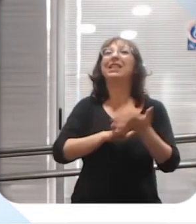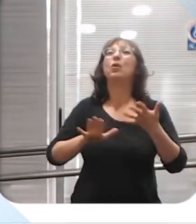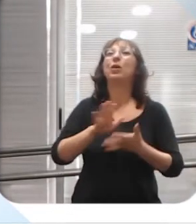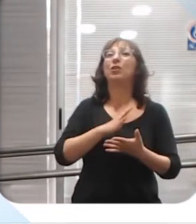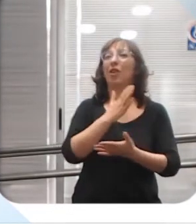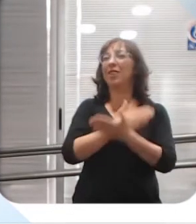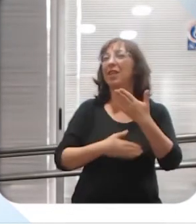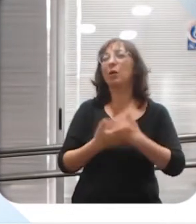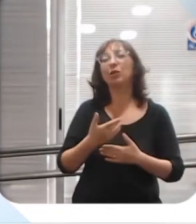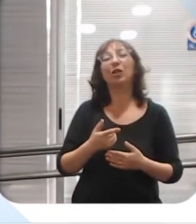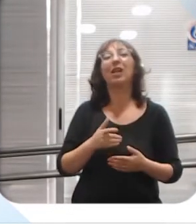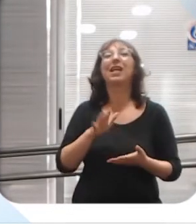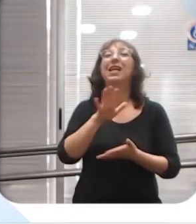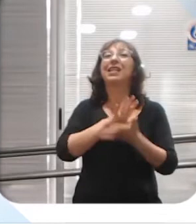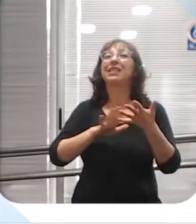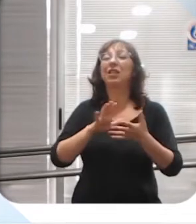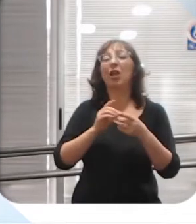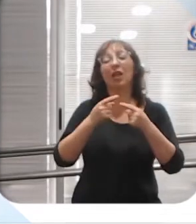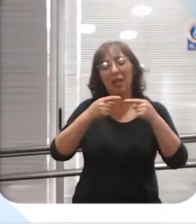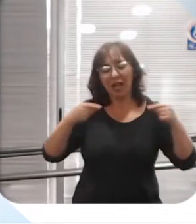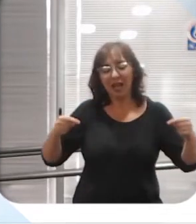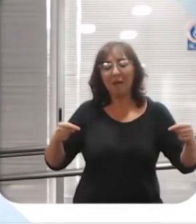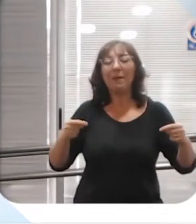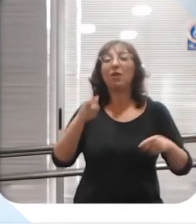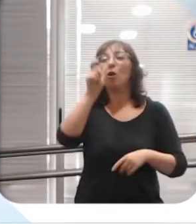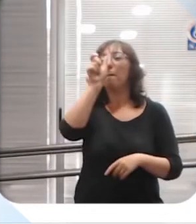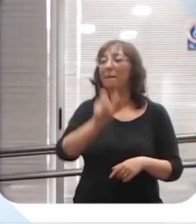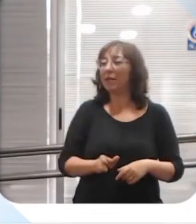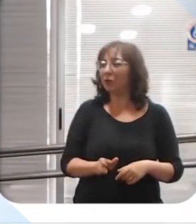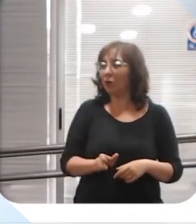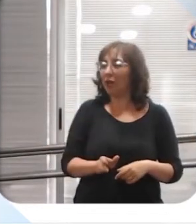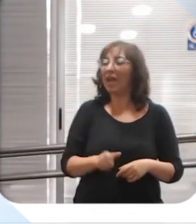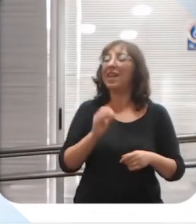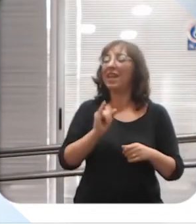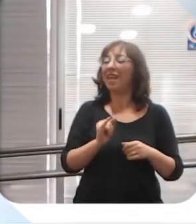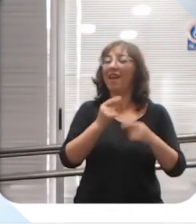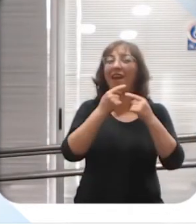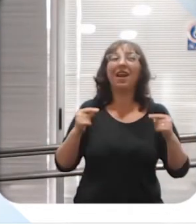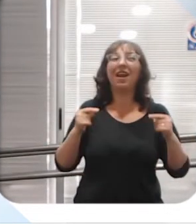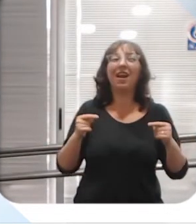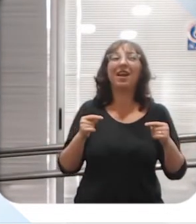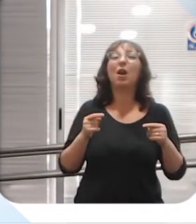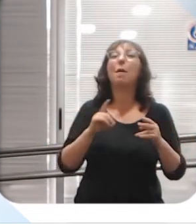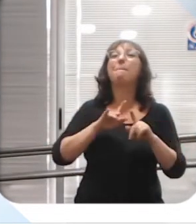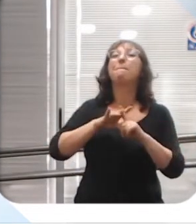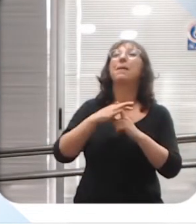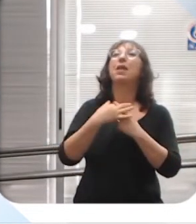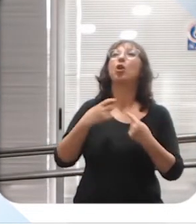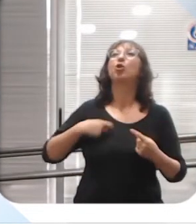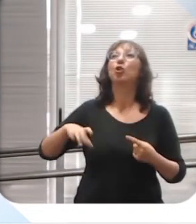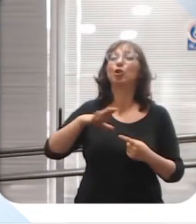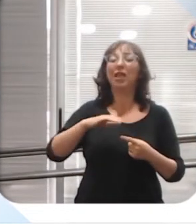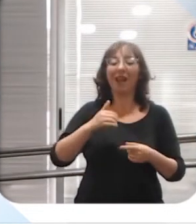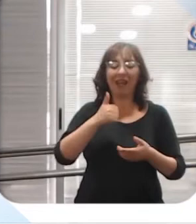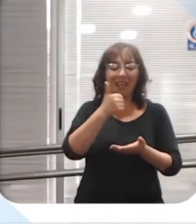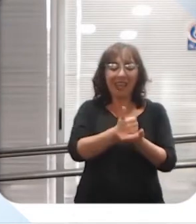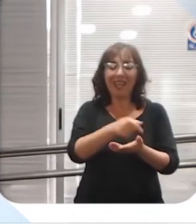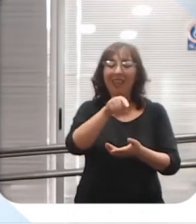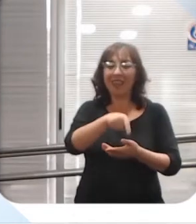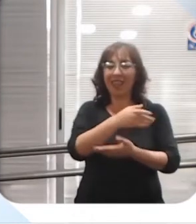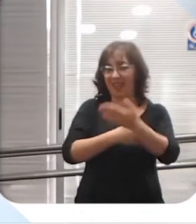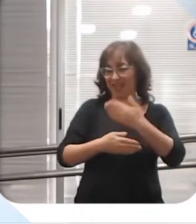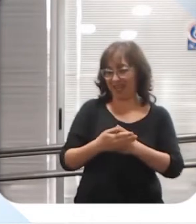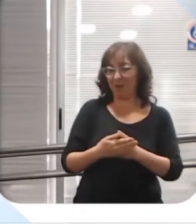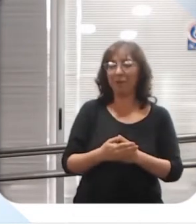discapacidad, bueno, la situación está compuesta de elementos de la persona y de elementos del medio social en el que se desenvuelve, que